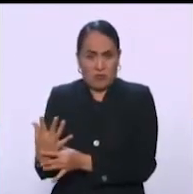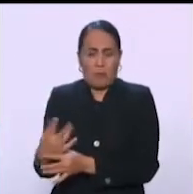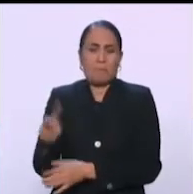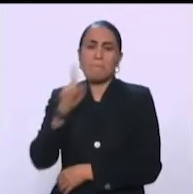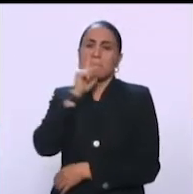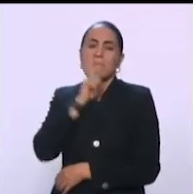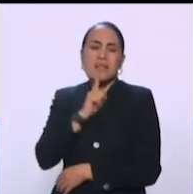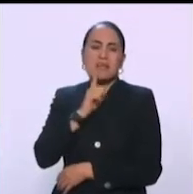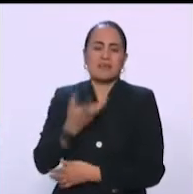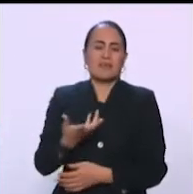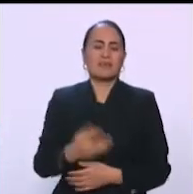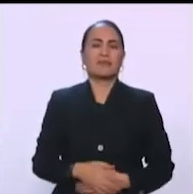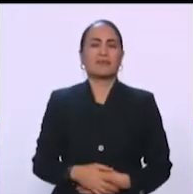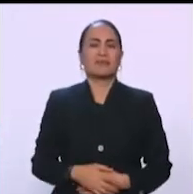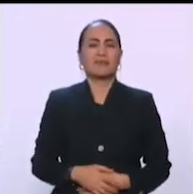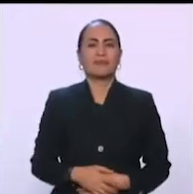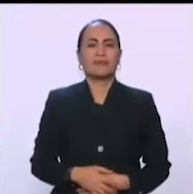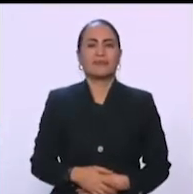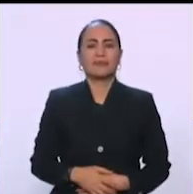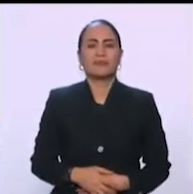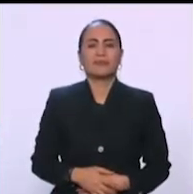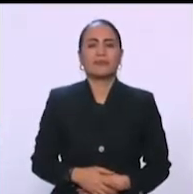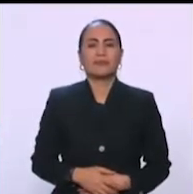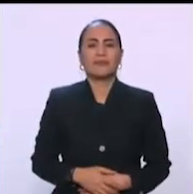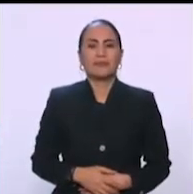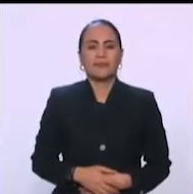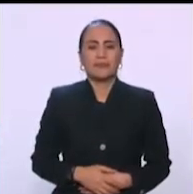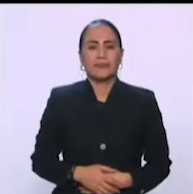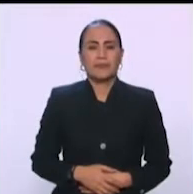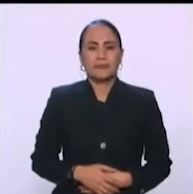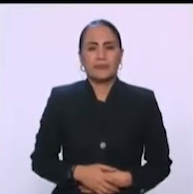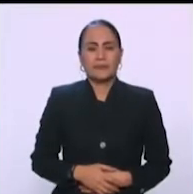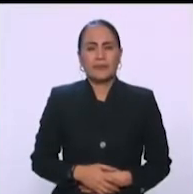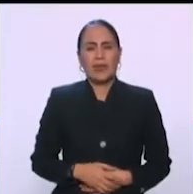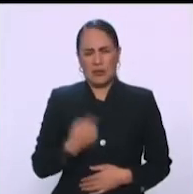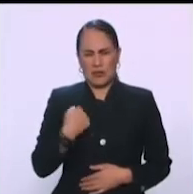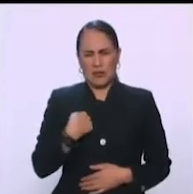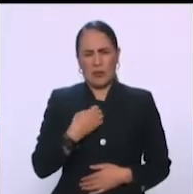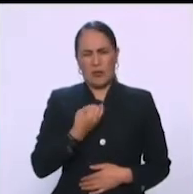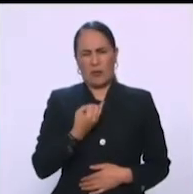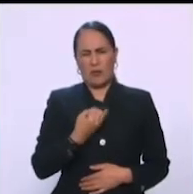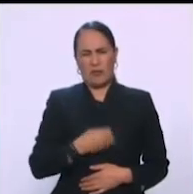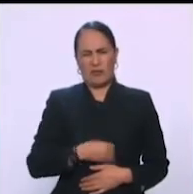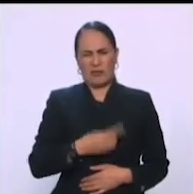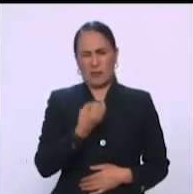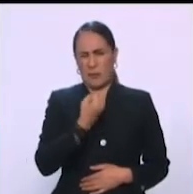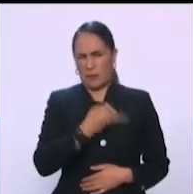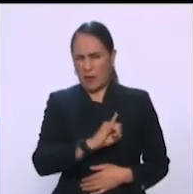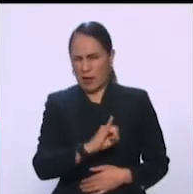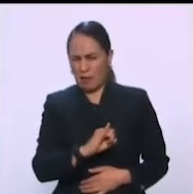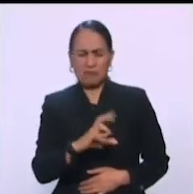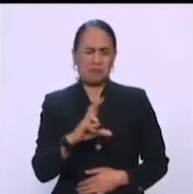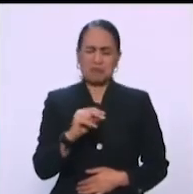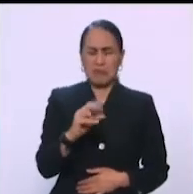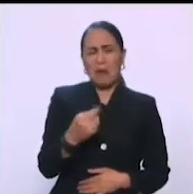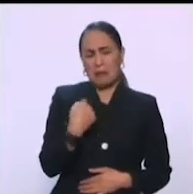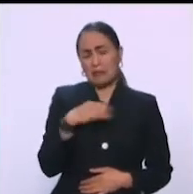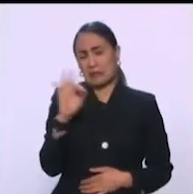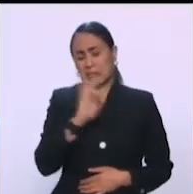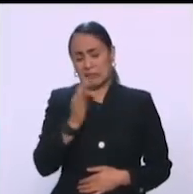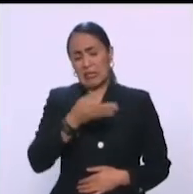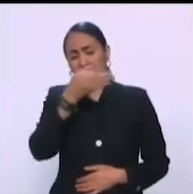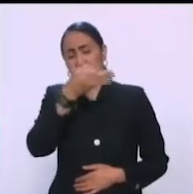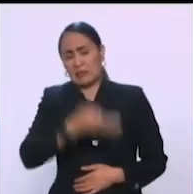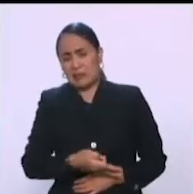es que no me parecería nada del otro mundo, no lo despreciaría la hipótesis de que se